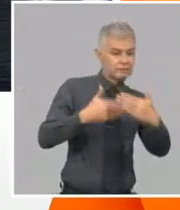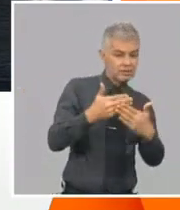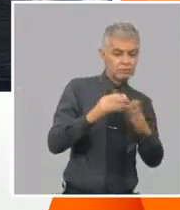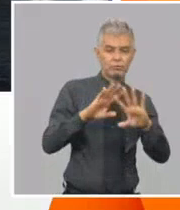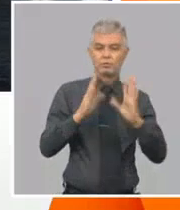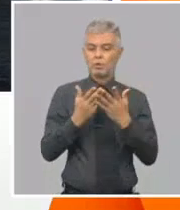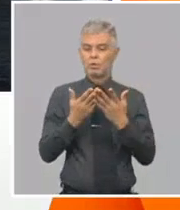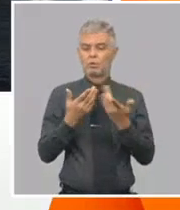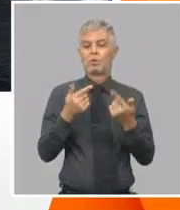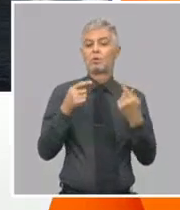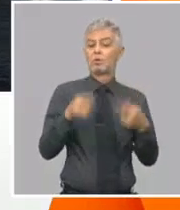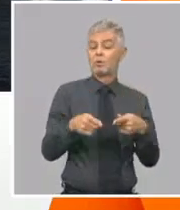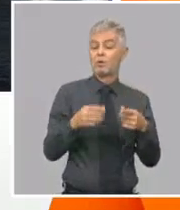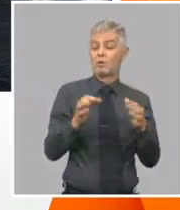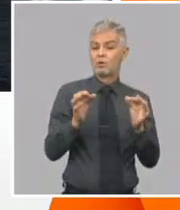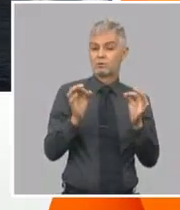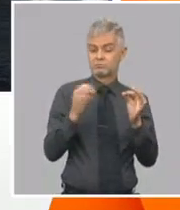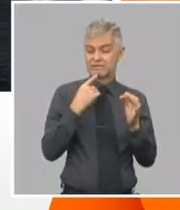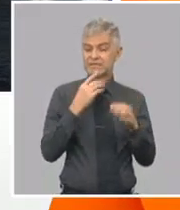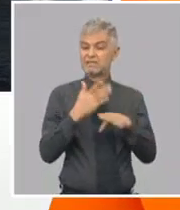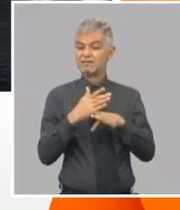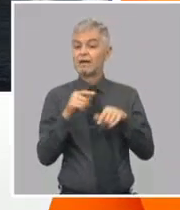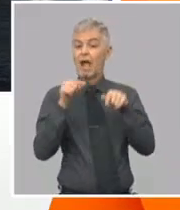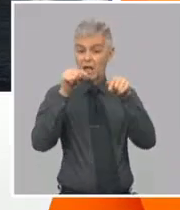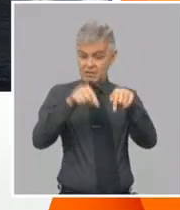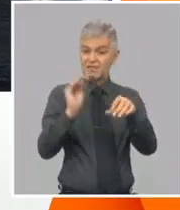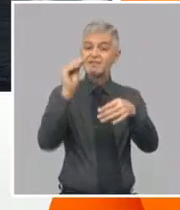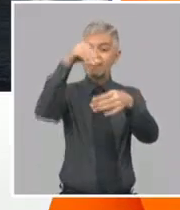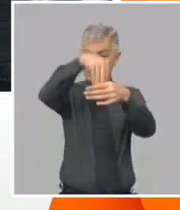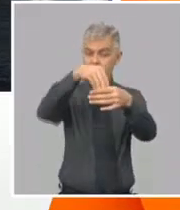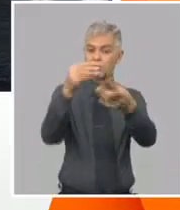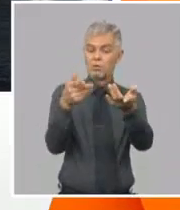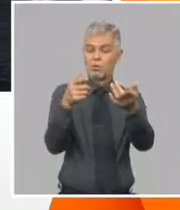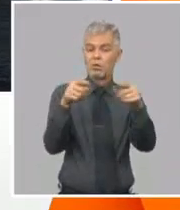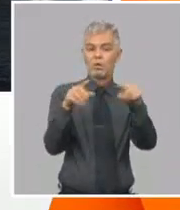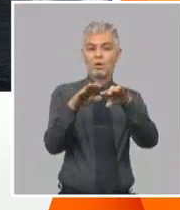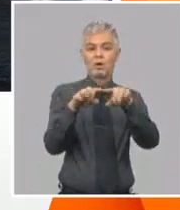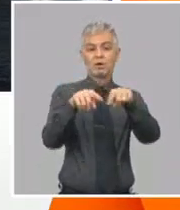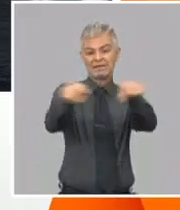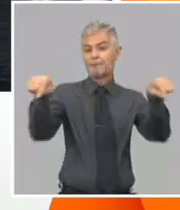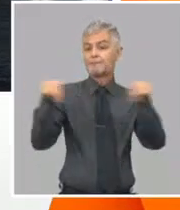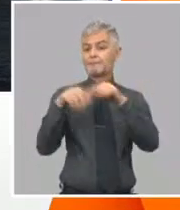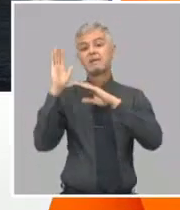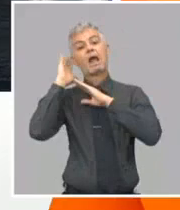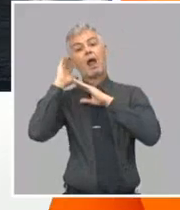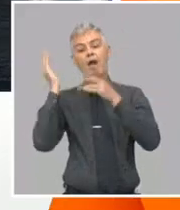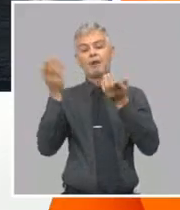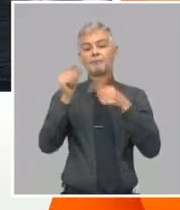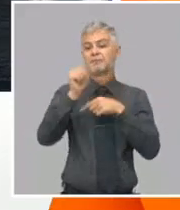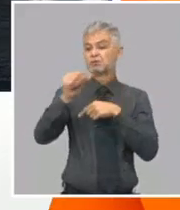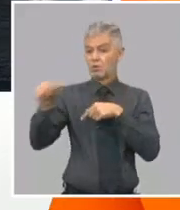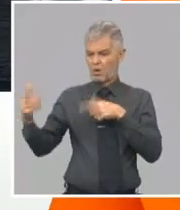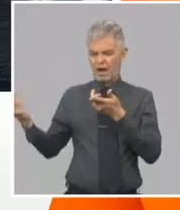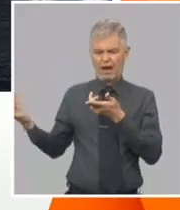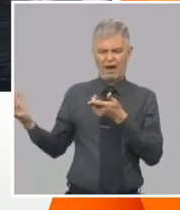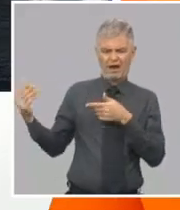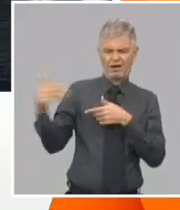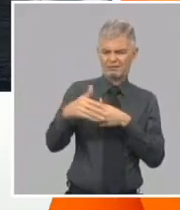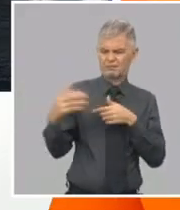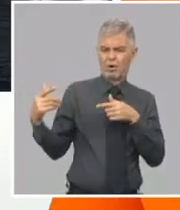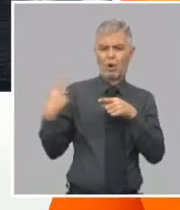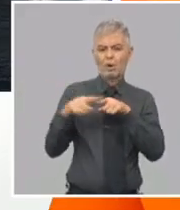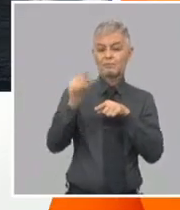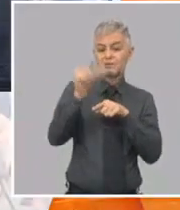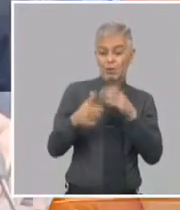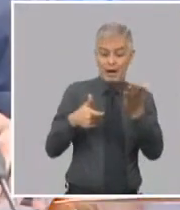no prevén que sea dentro de la terminal se entren acompañantes o solamente para que entren los